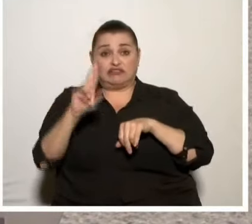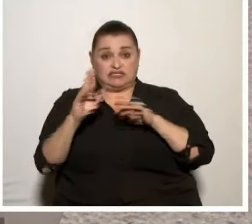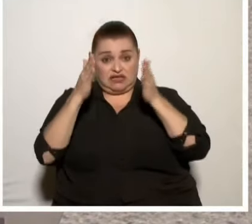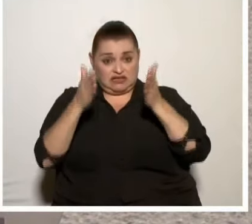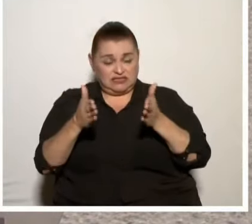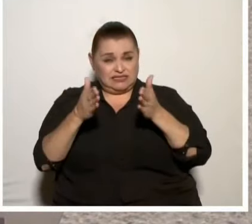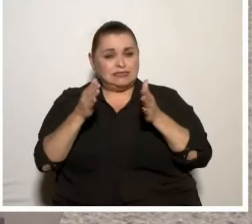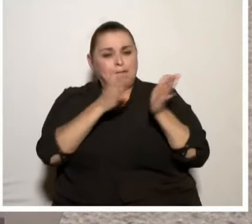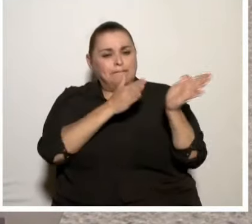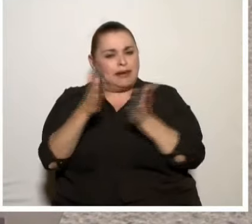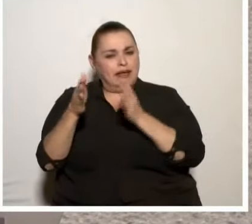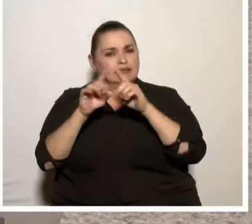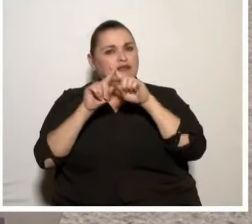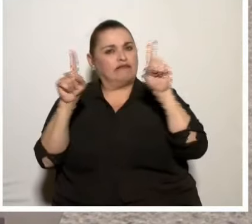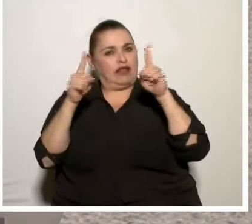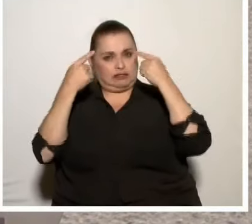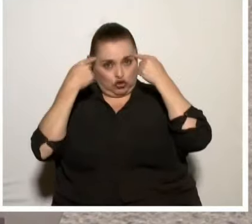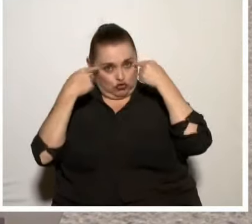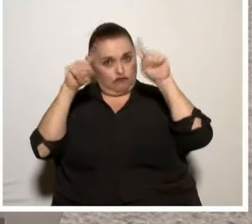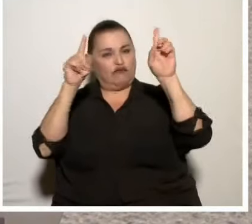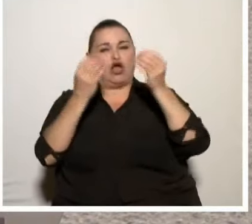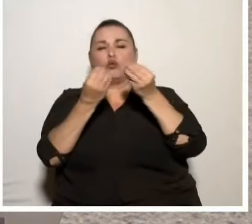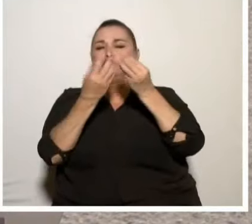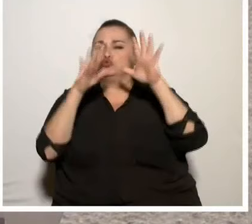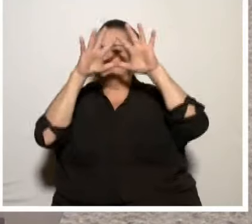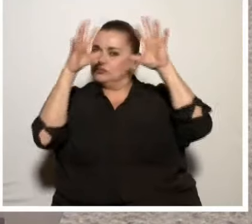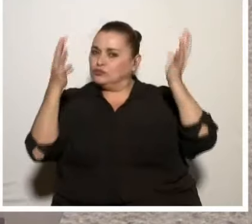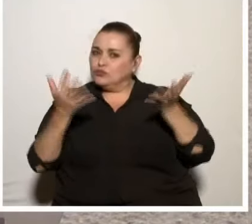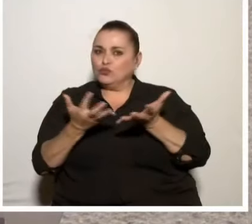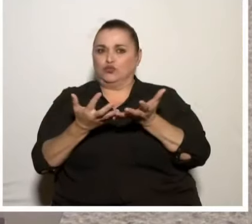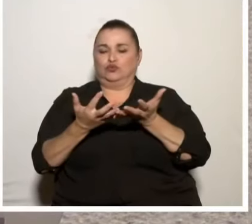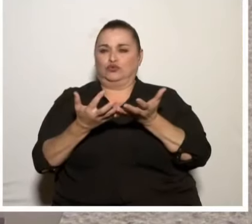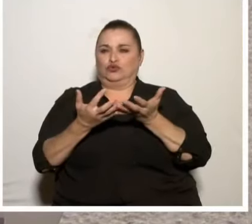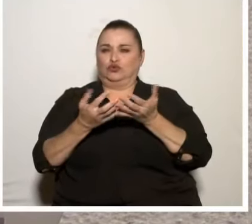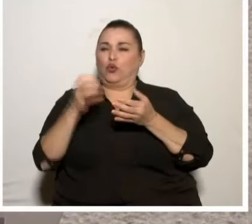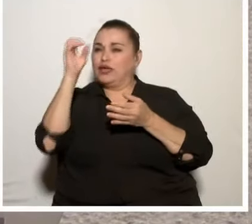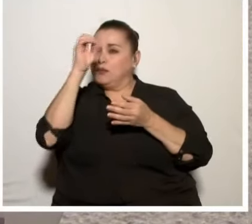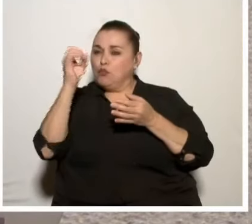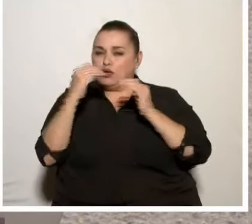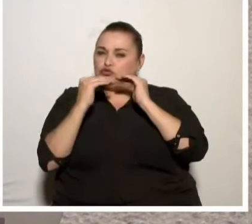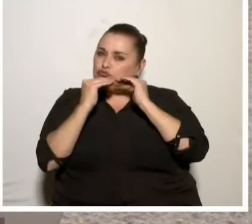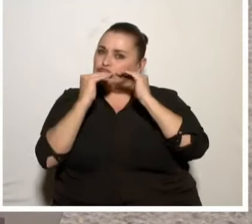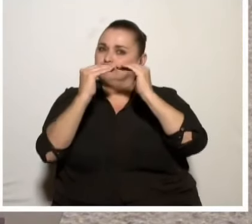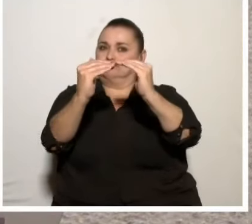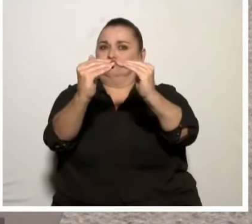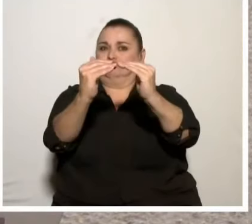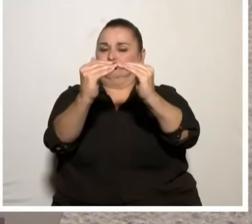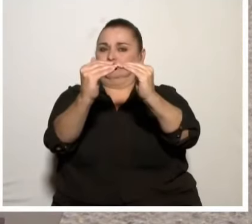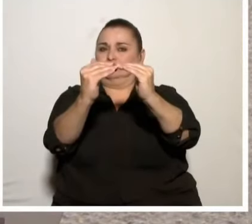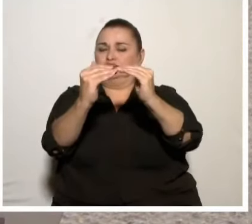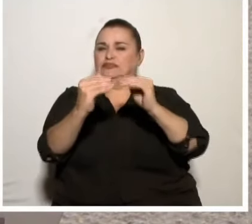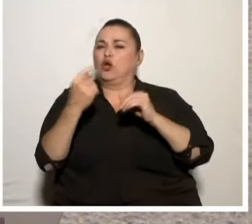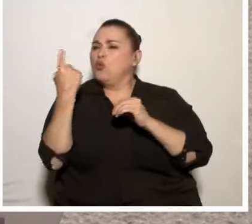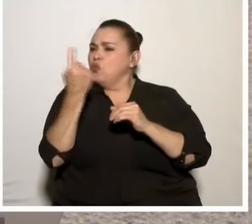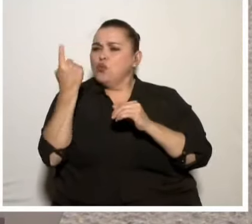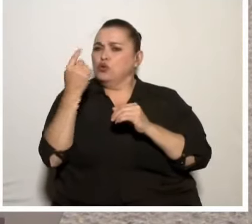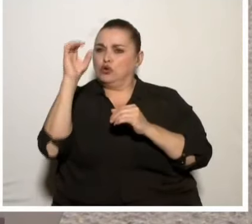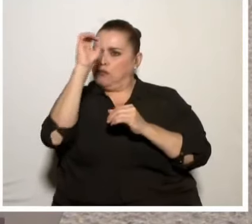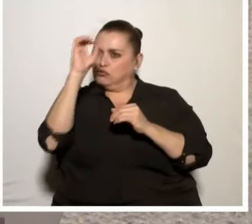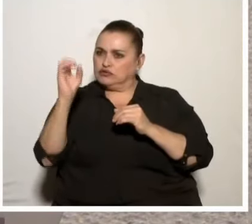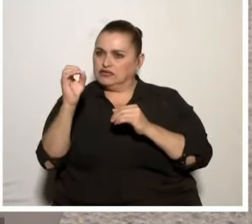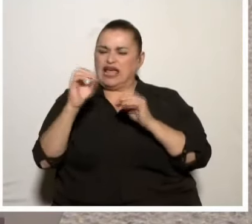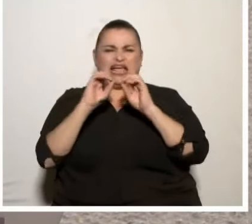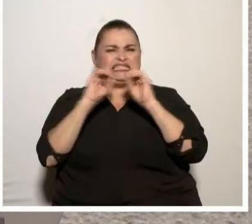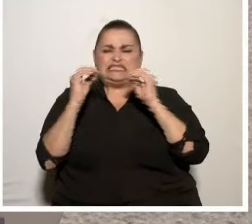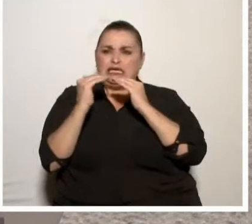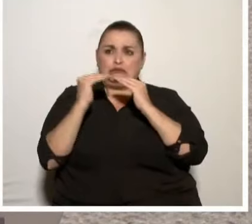plan distinto que ha triunfado en muchas partes del mundo, tasa plana en impuestos, una única tasa sin